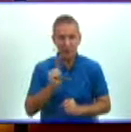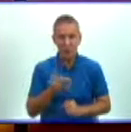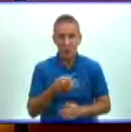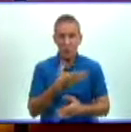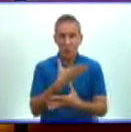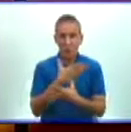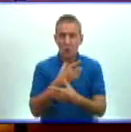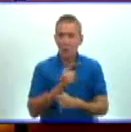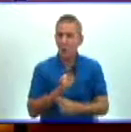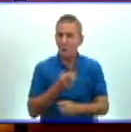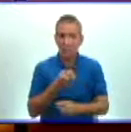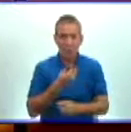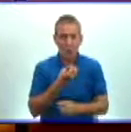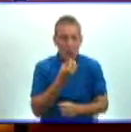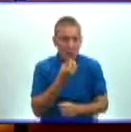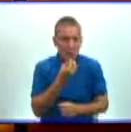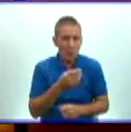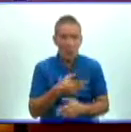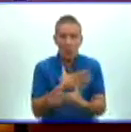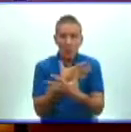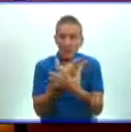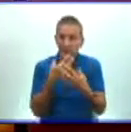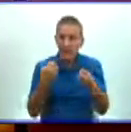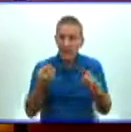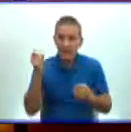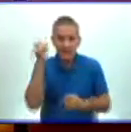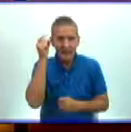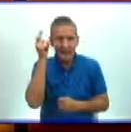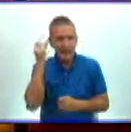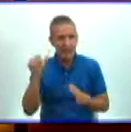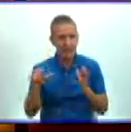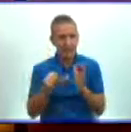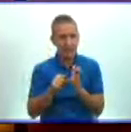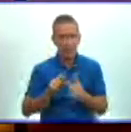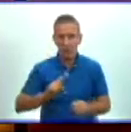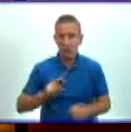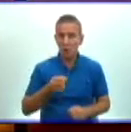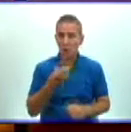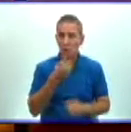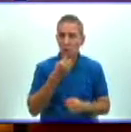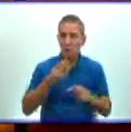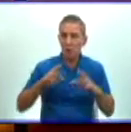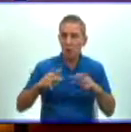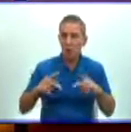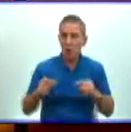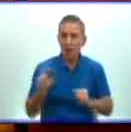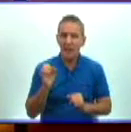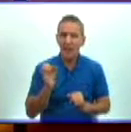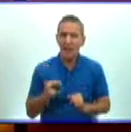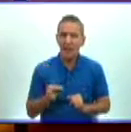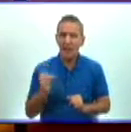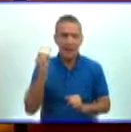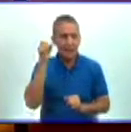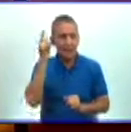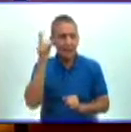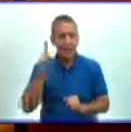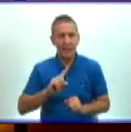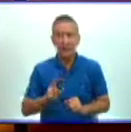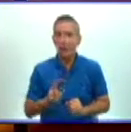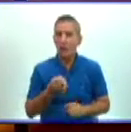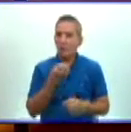idea central. No puedo repetir la misma idea. No puedo